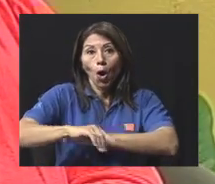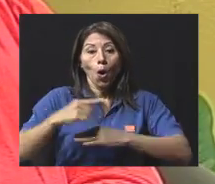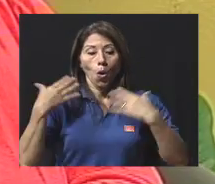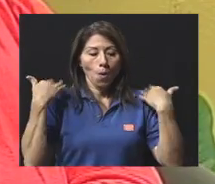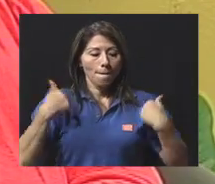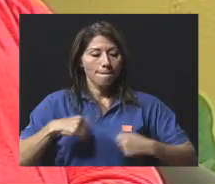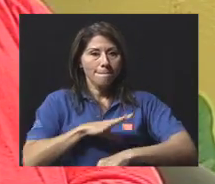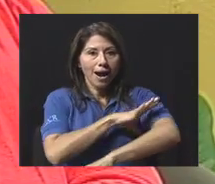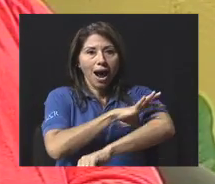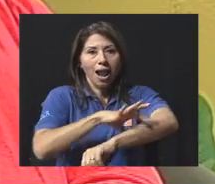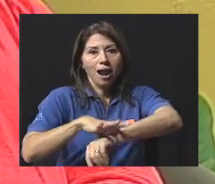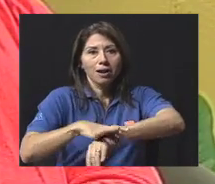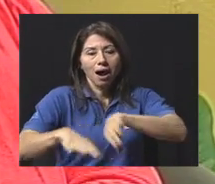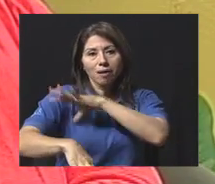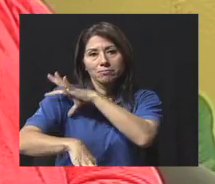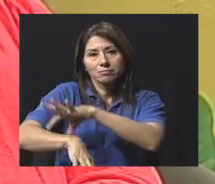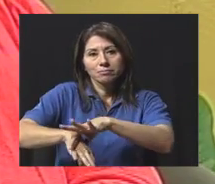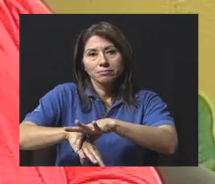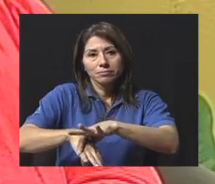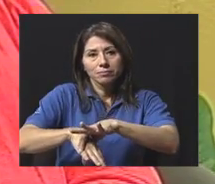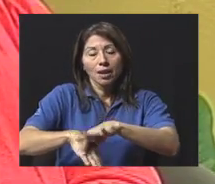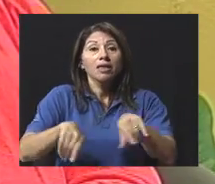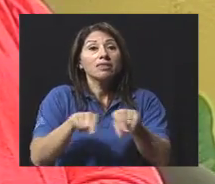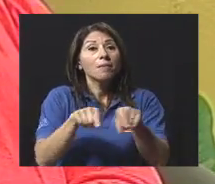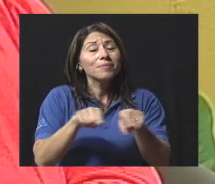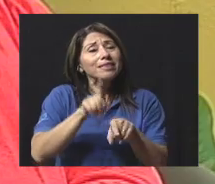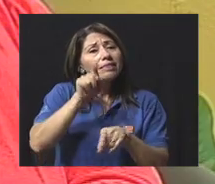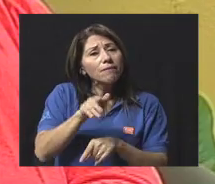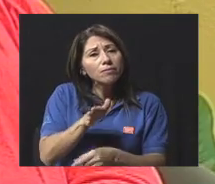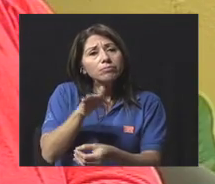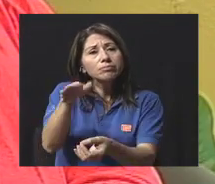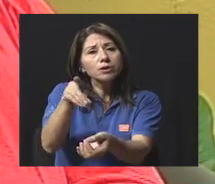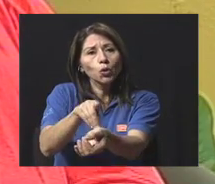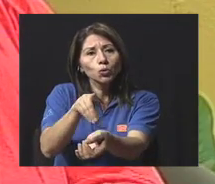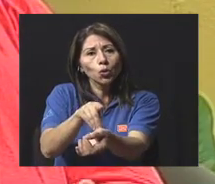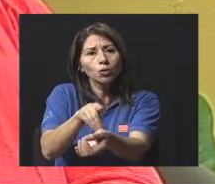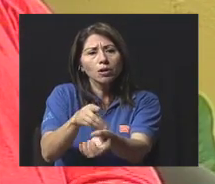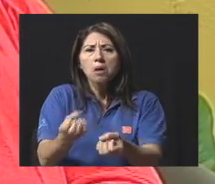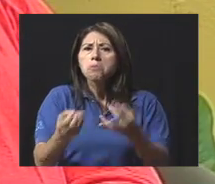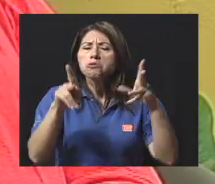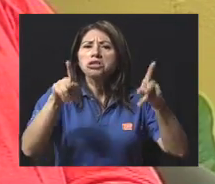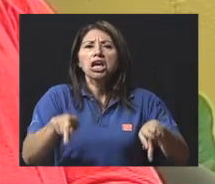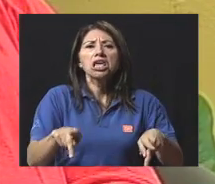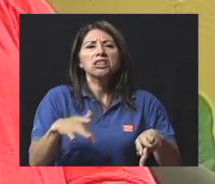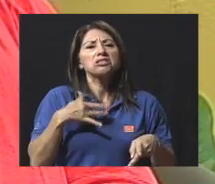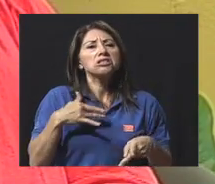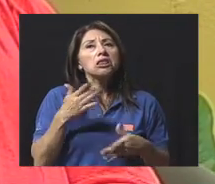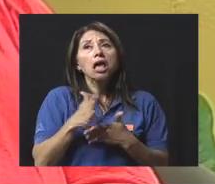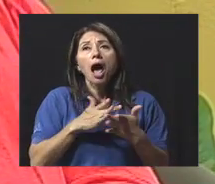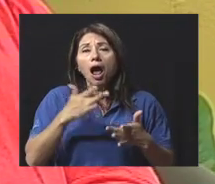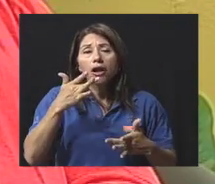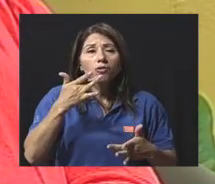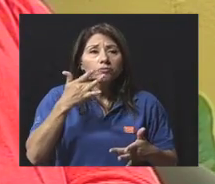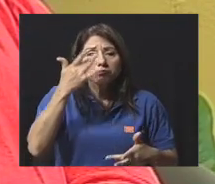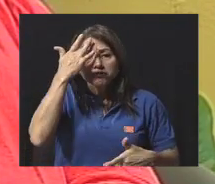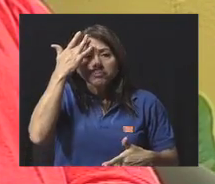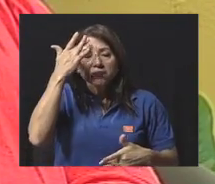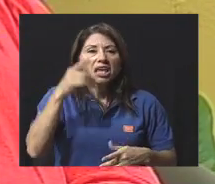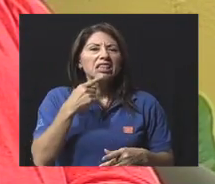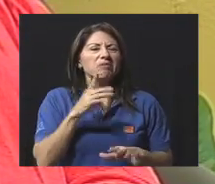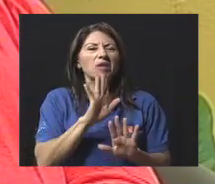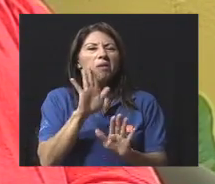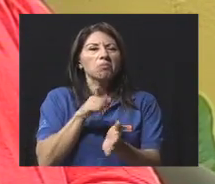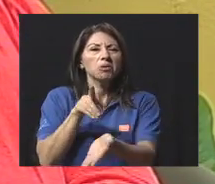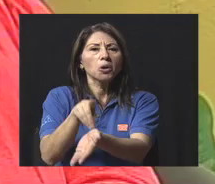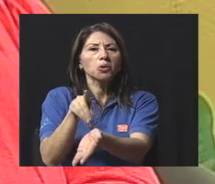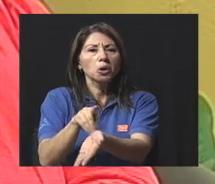mucho enfatizar es esto la necesidad de ir al doctor mucha gente no va al doctor porque se me va a pasar en esos casos